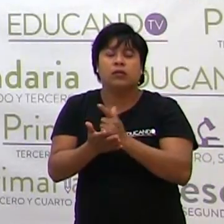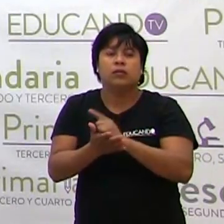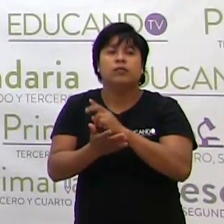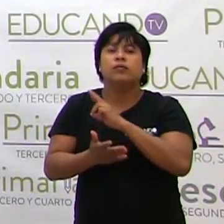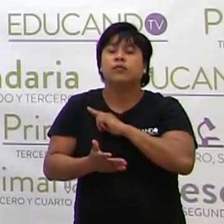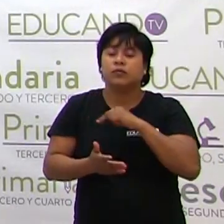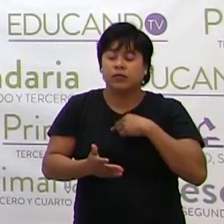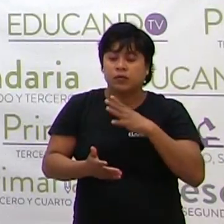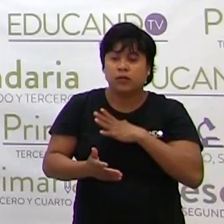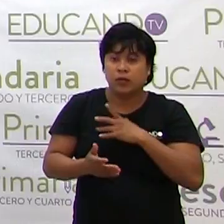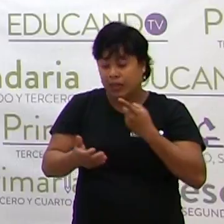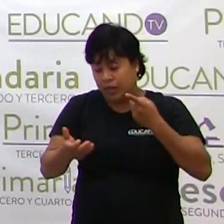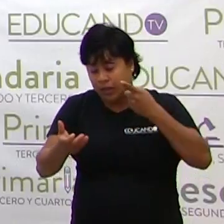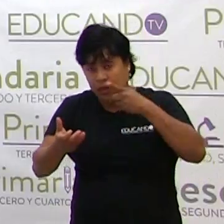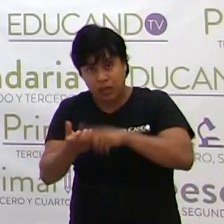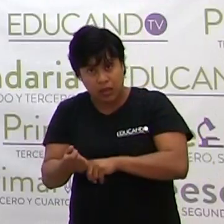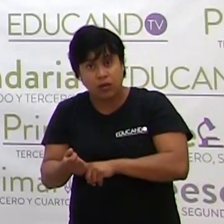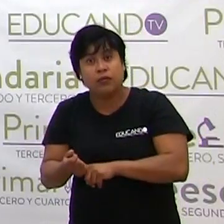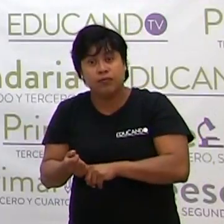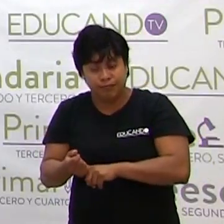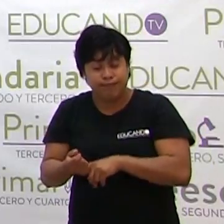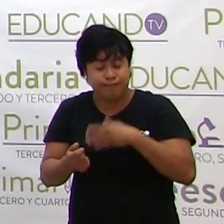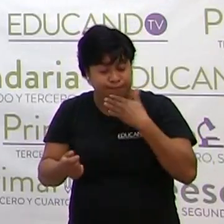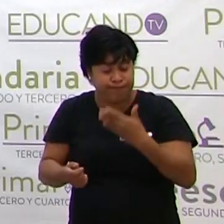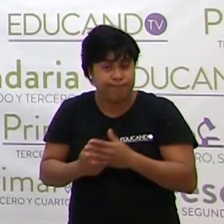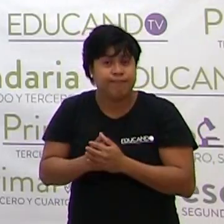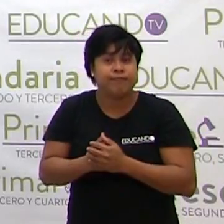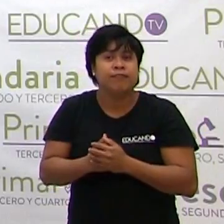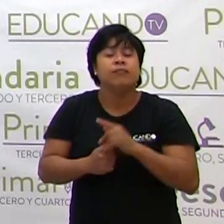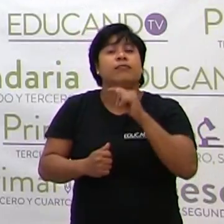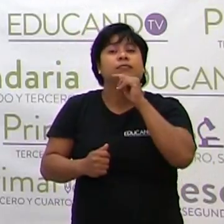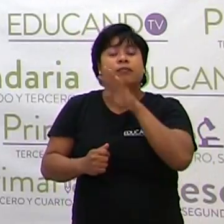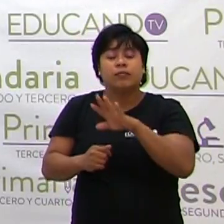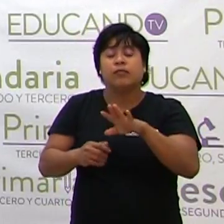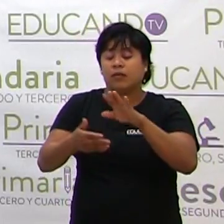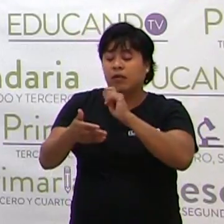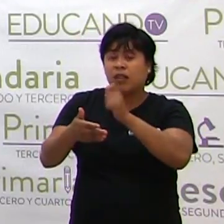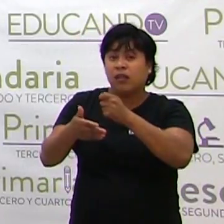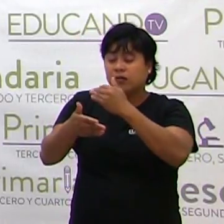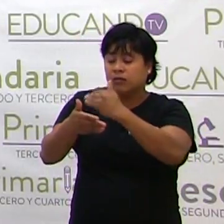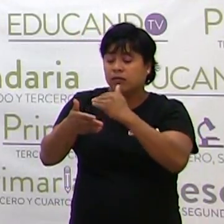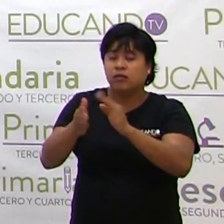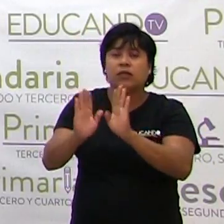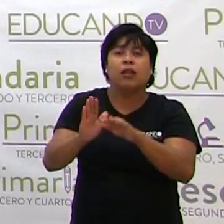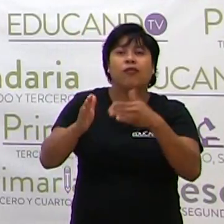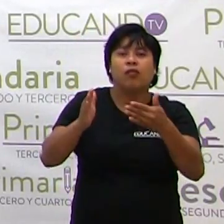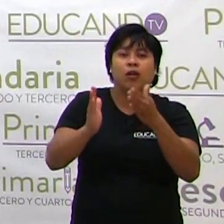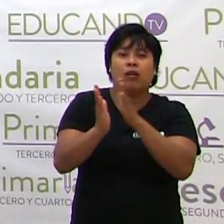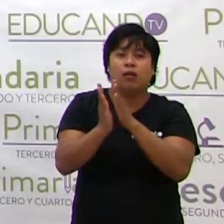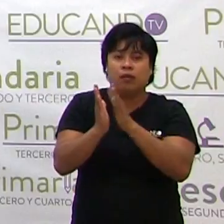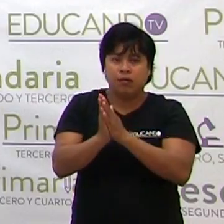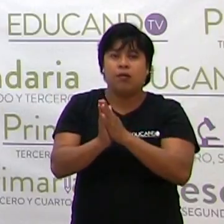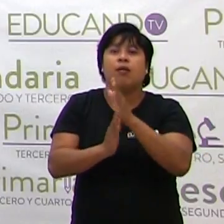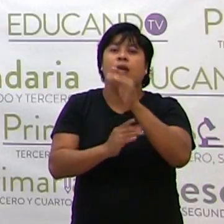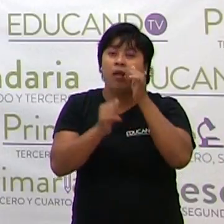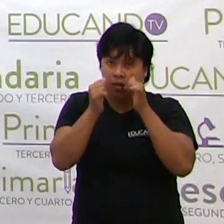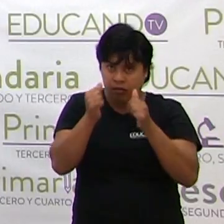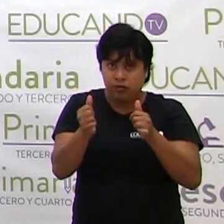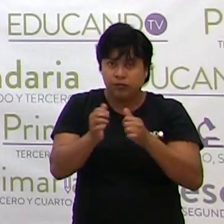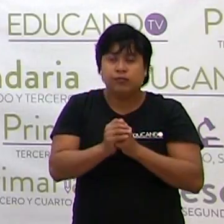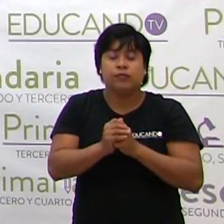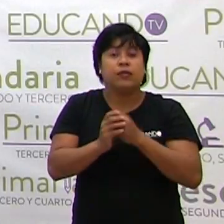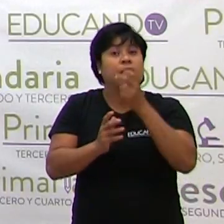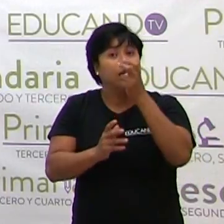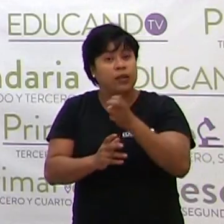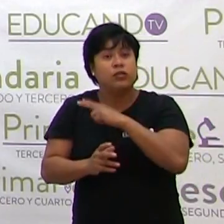tenemos partes internas, bien, y partes externas. Mucha atención. Esto